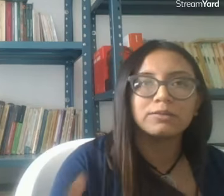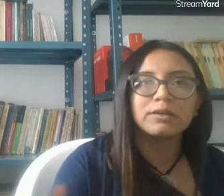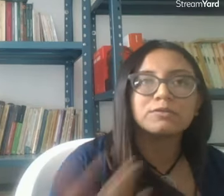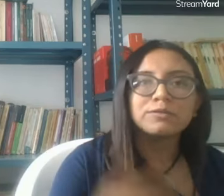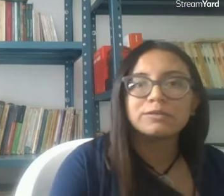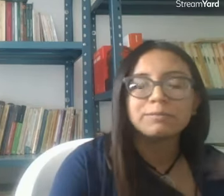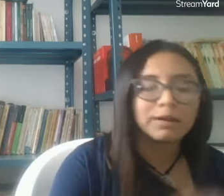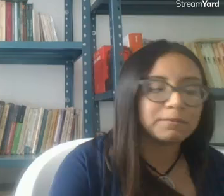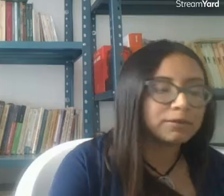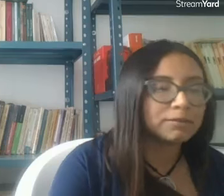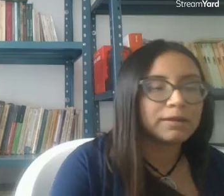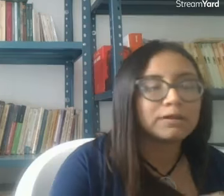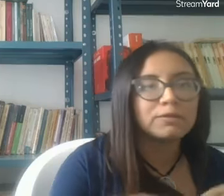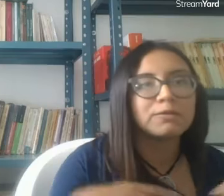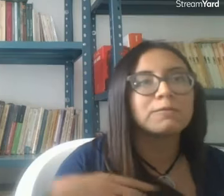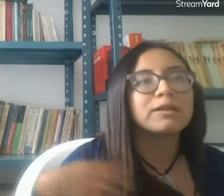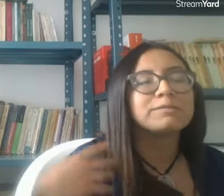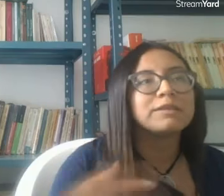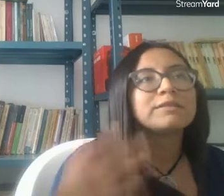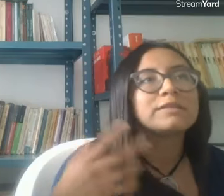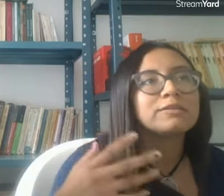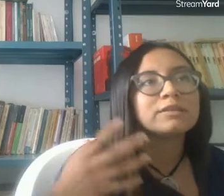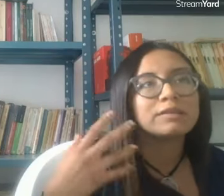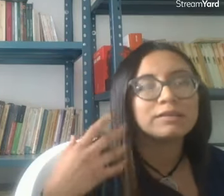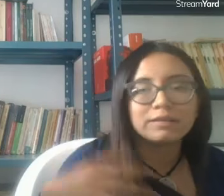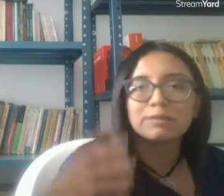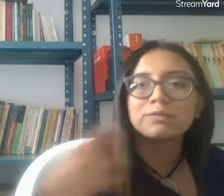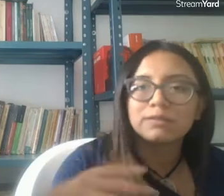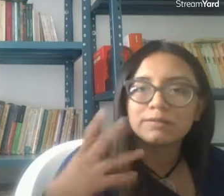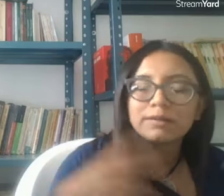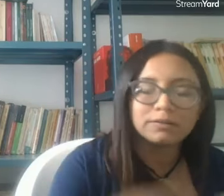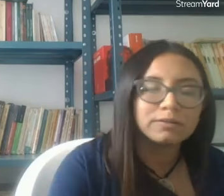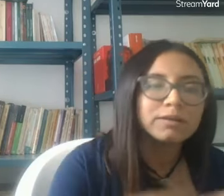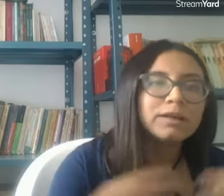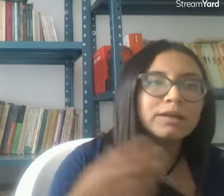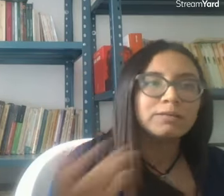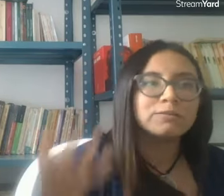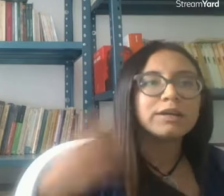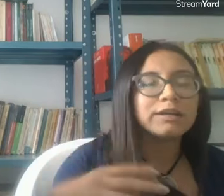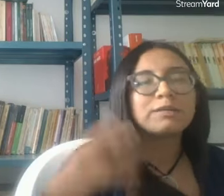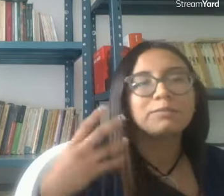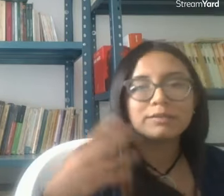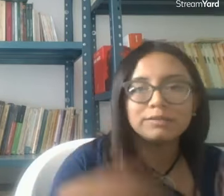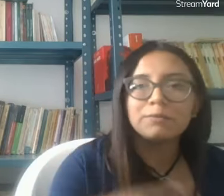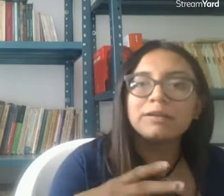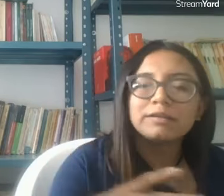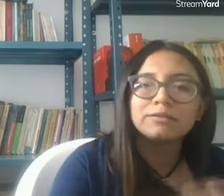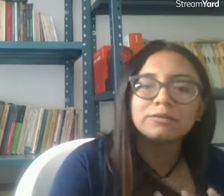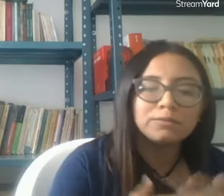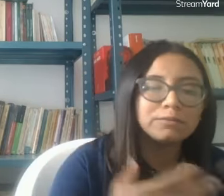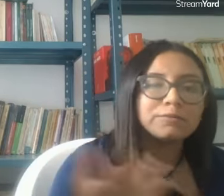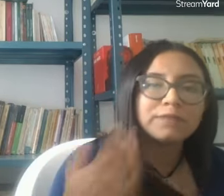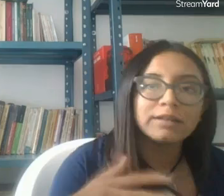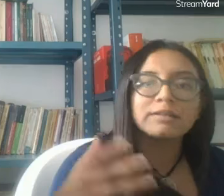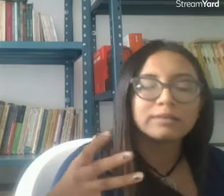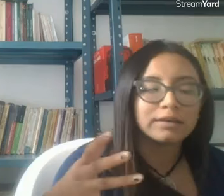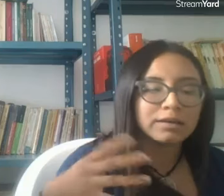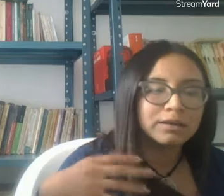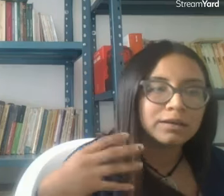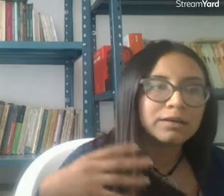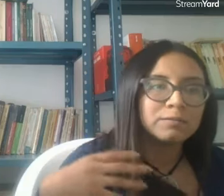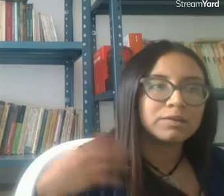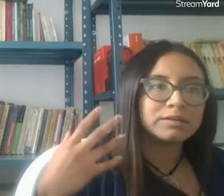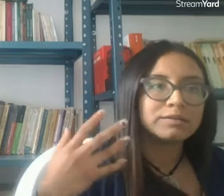tanto en los foros del Parlamento Abierto como en las manifestaciones que se hicieron posibles, ¿no? Mucha gente, pues sí se movilizó, hubo frentes